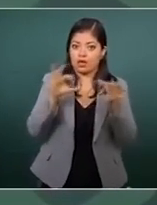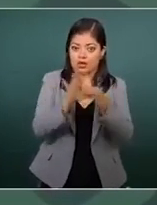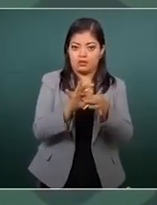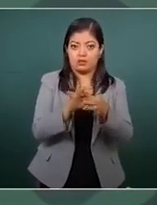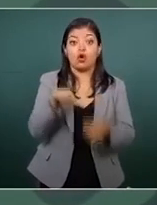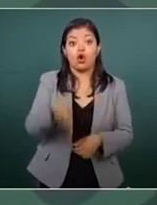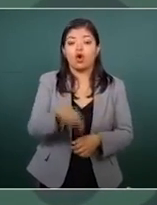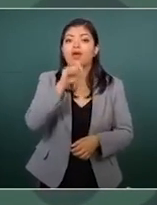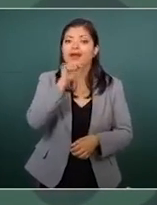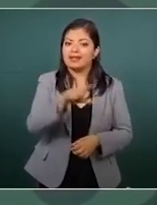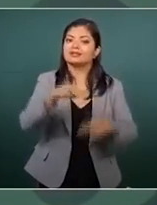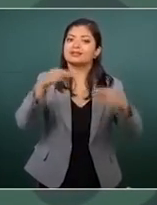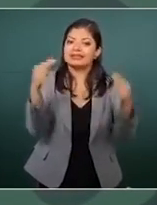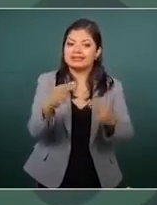jalisco necesita de su presidente